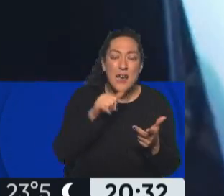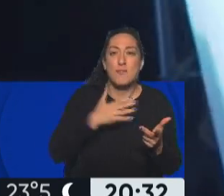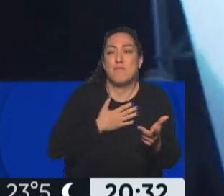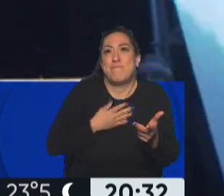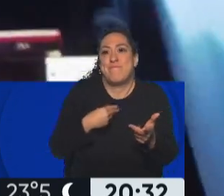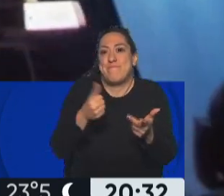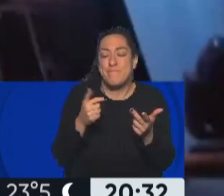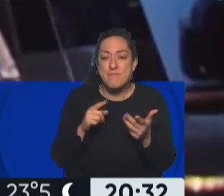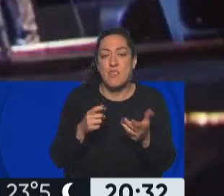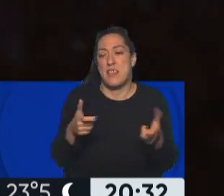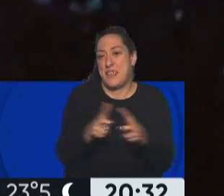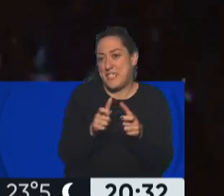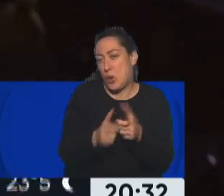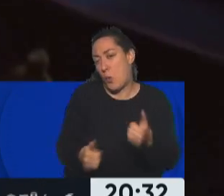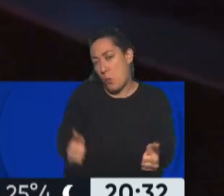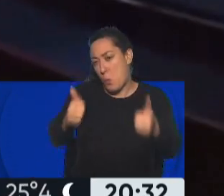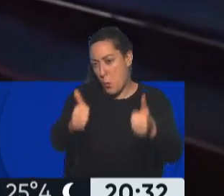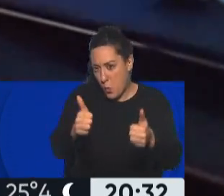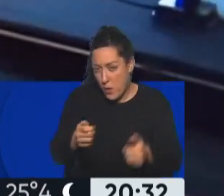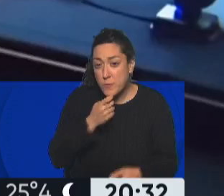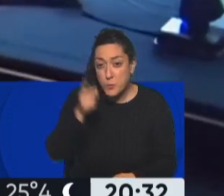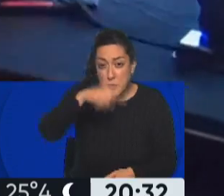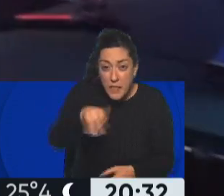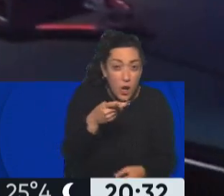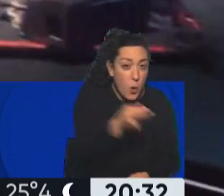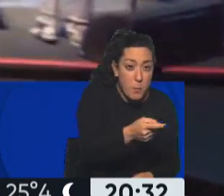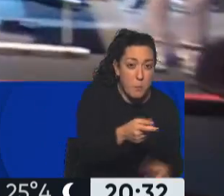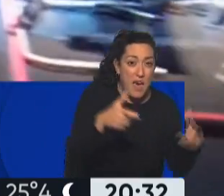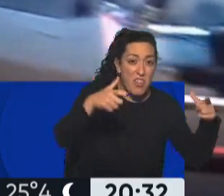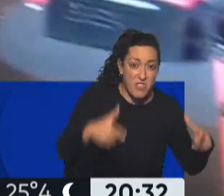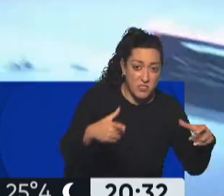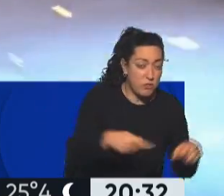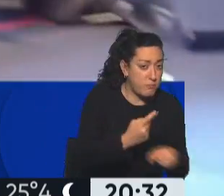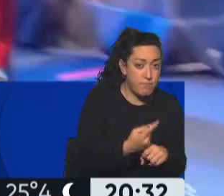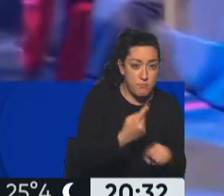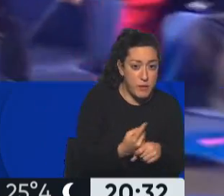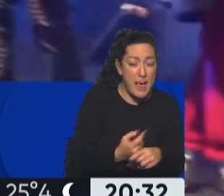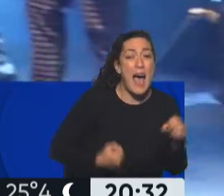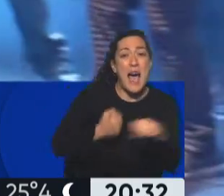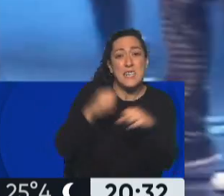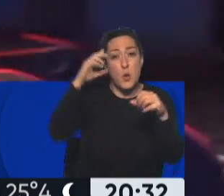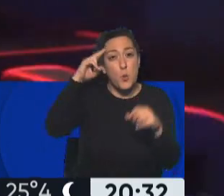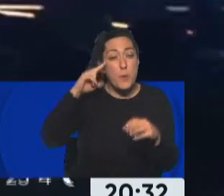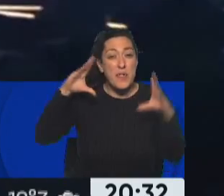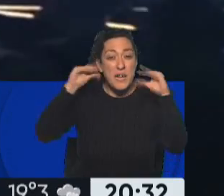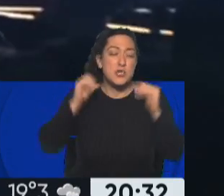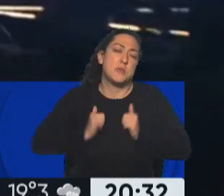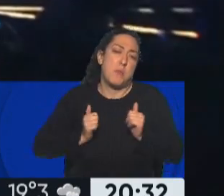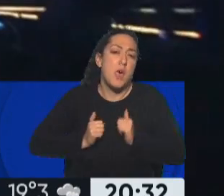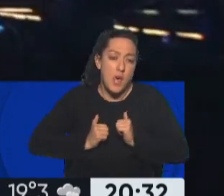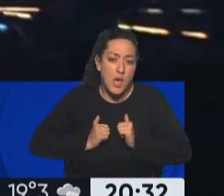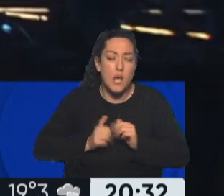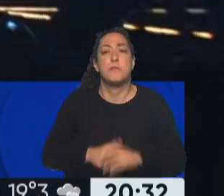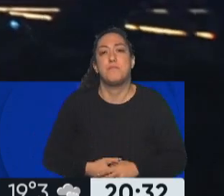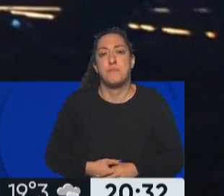disco se las trae. Si no podés acceder entonces al vinilo, vas a tener que esperar hasta las 21 horas. Falta poquito nada